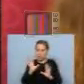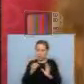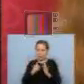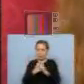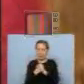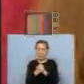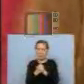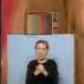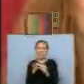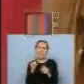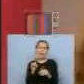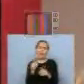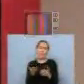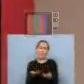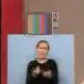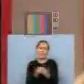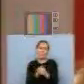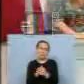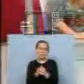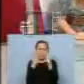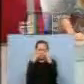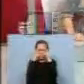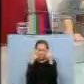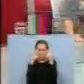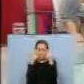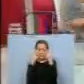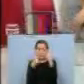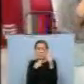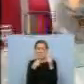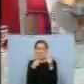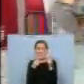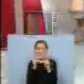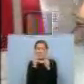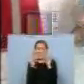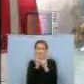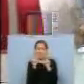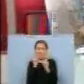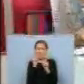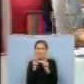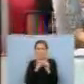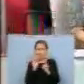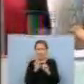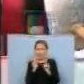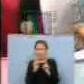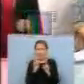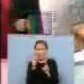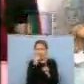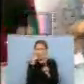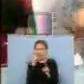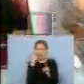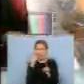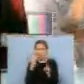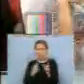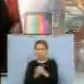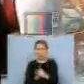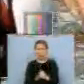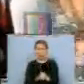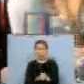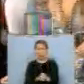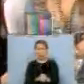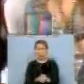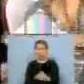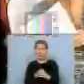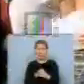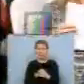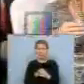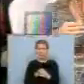Piquito, dale. Para, por eso la dale. Pero cierra los ojos, sí, no aguanta, quiero aguanta. Un segundito, dale, para los jams, pongan break. No, pero a mí me sabe, che, yo